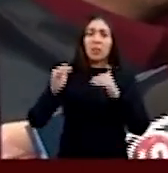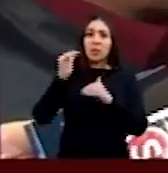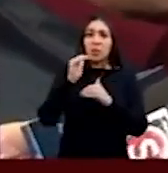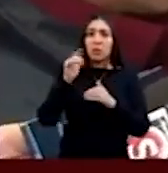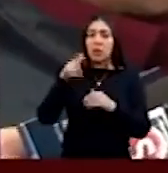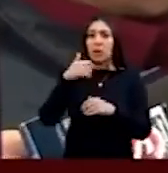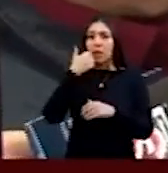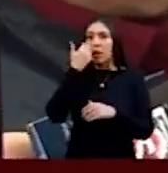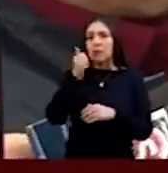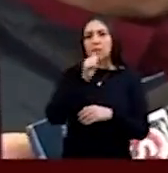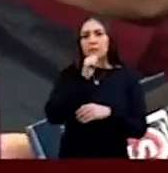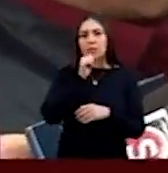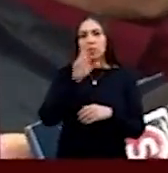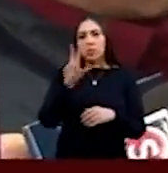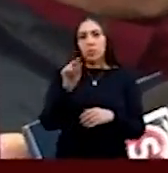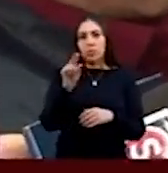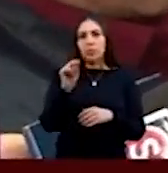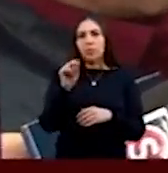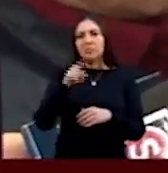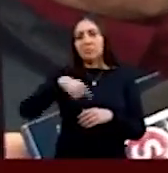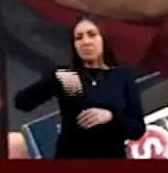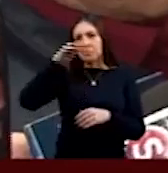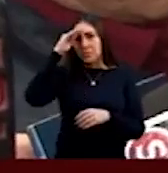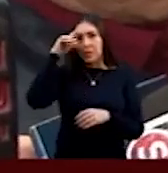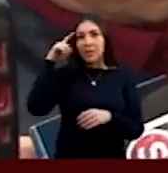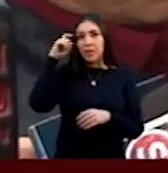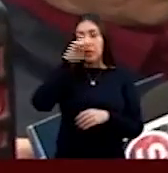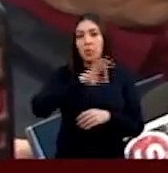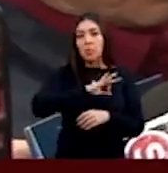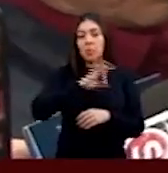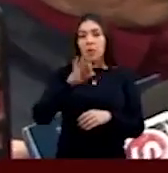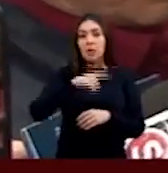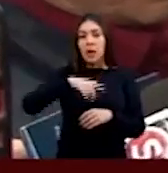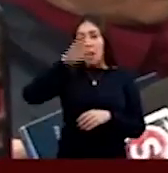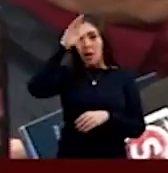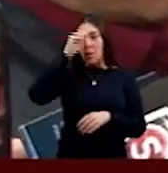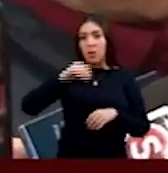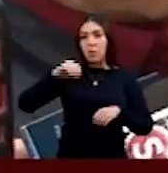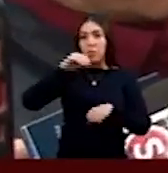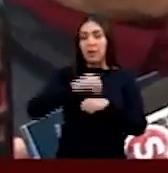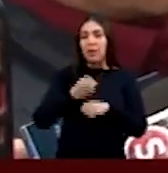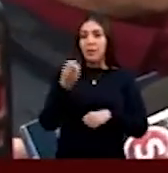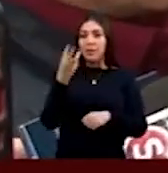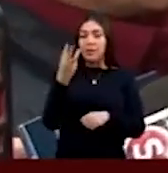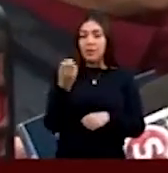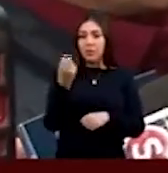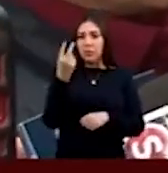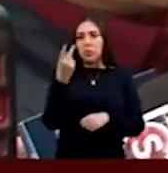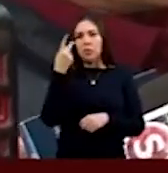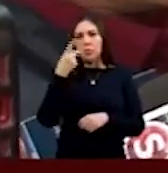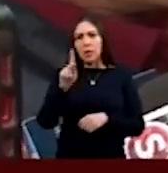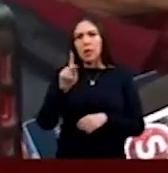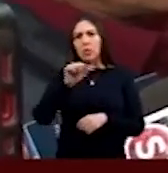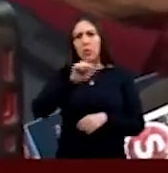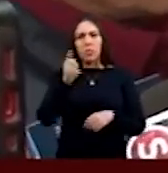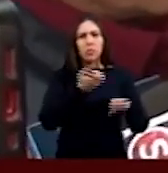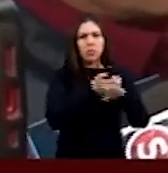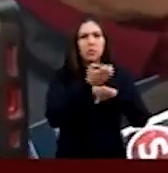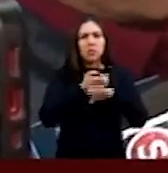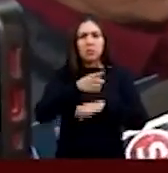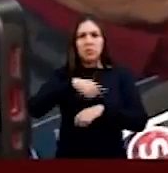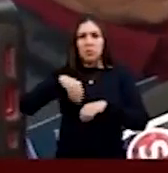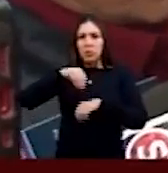no sacarlo o vemos difícil lograr las dos terceras partes, pero para las locales creemos que sí